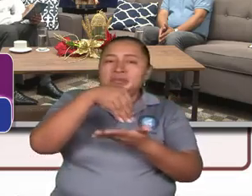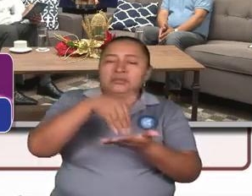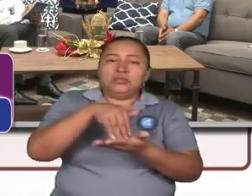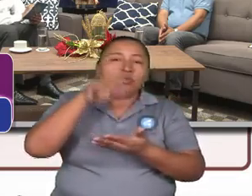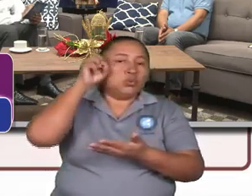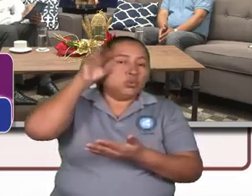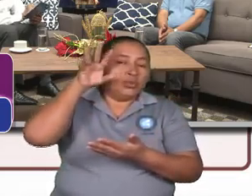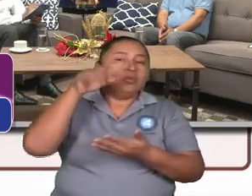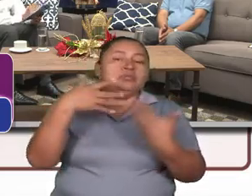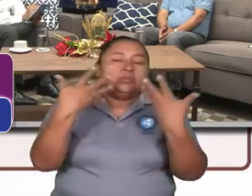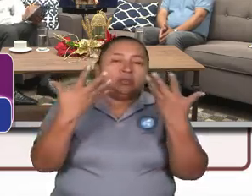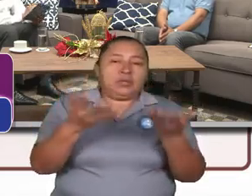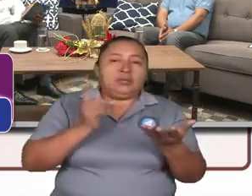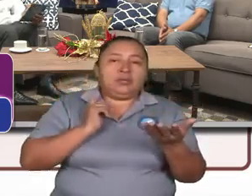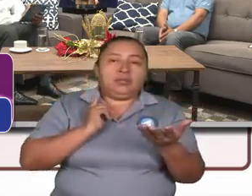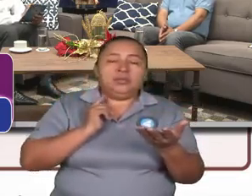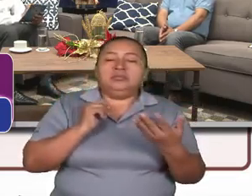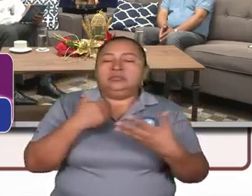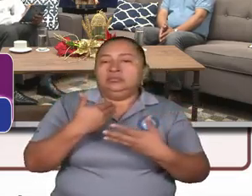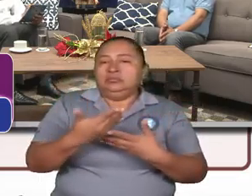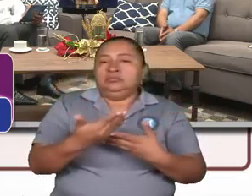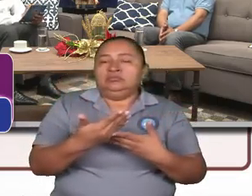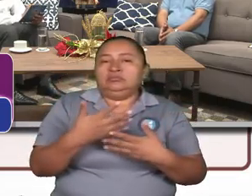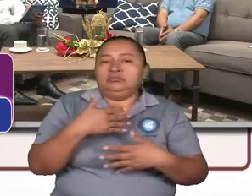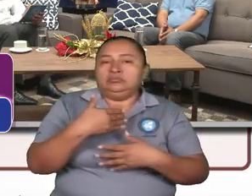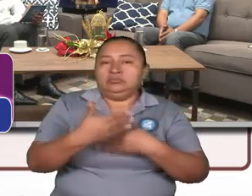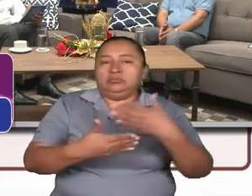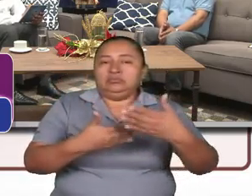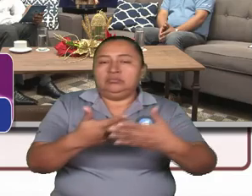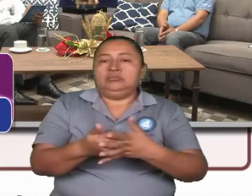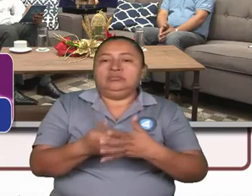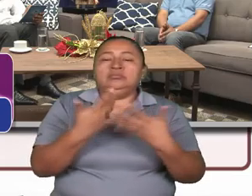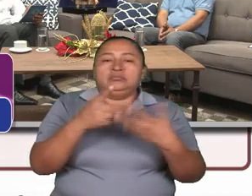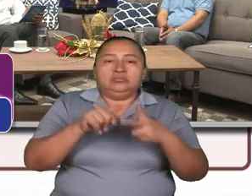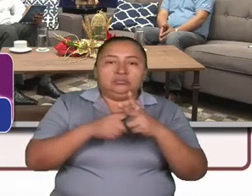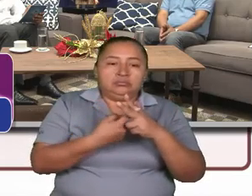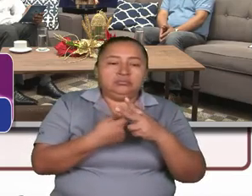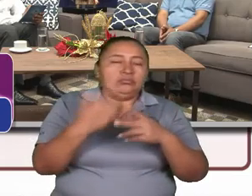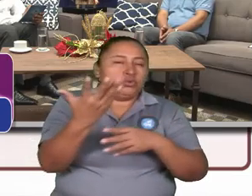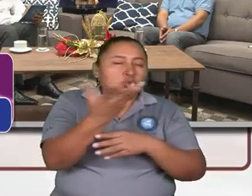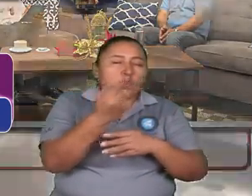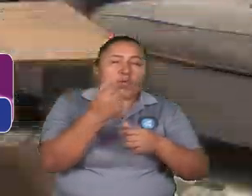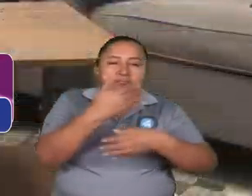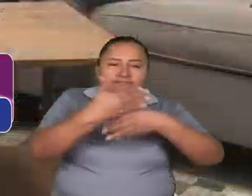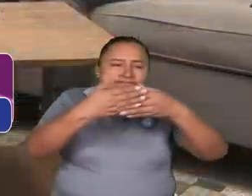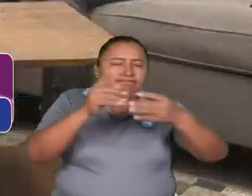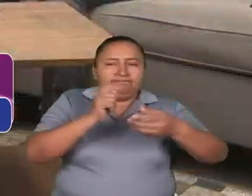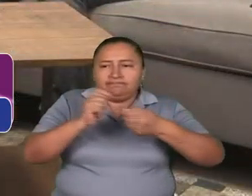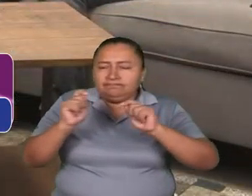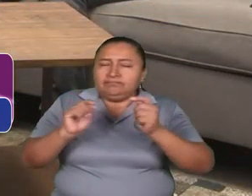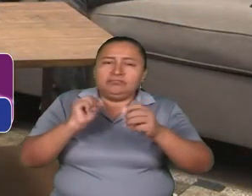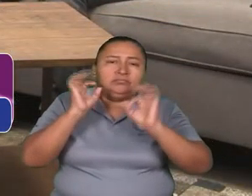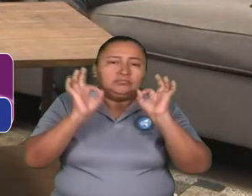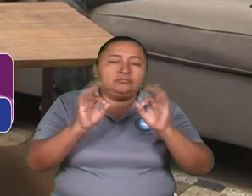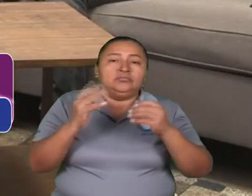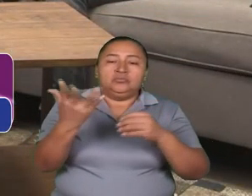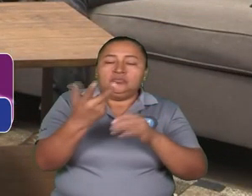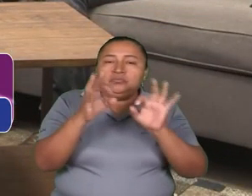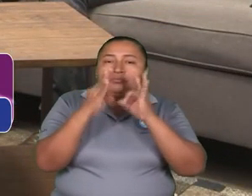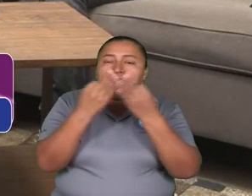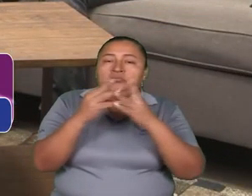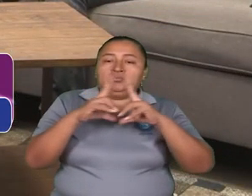desarrollo de las plazas turísticas de nuestro país, se está enfocando únicamente a este tipo de actividades, también están dando continuidad a otras